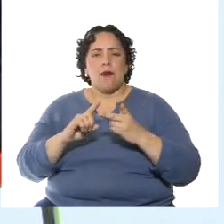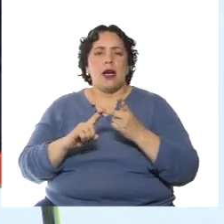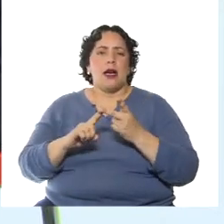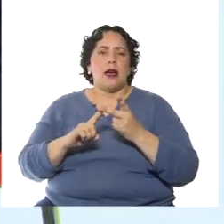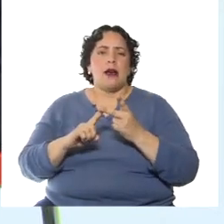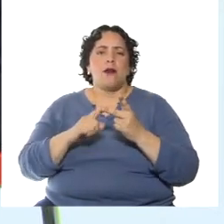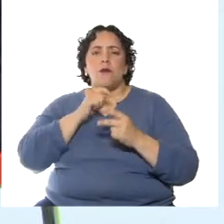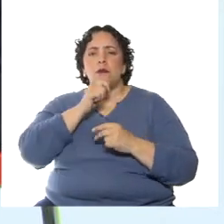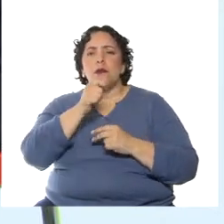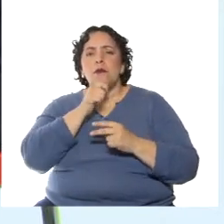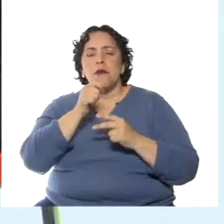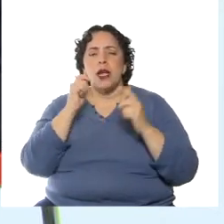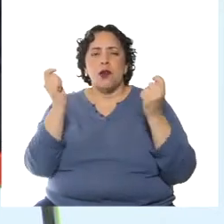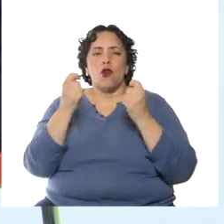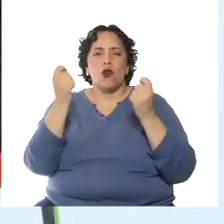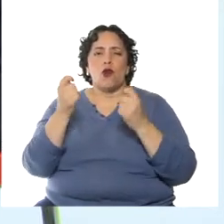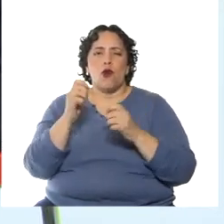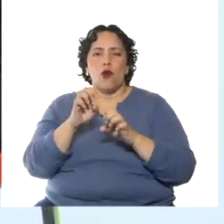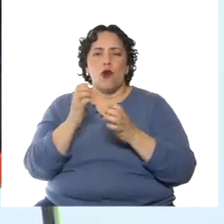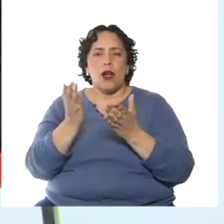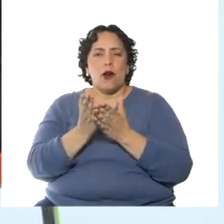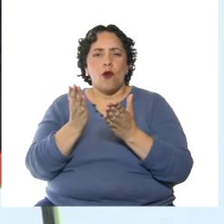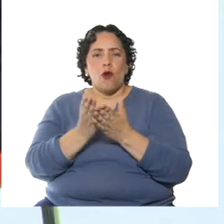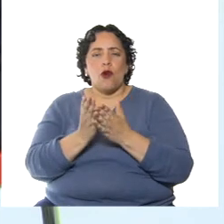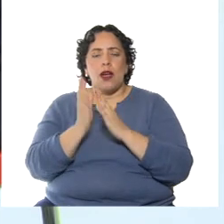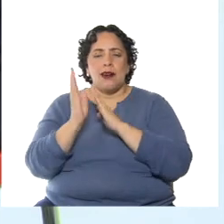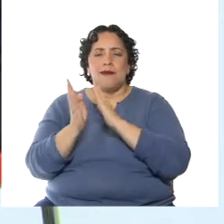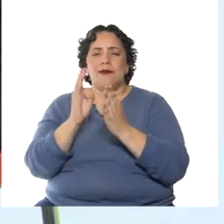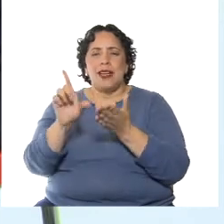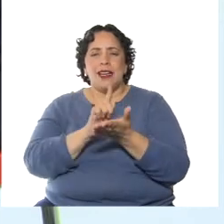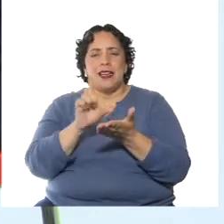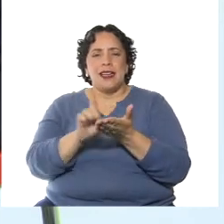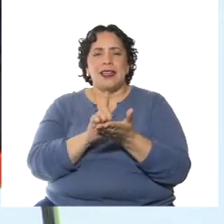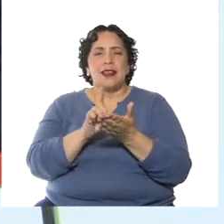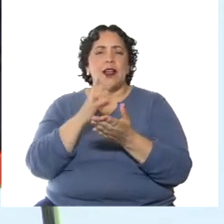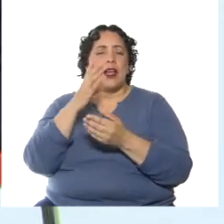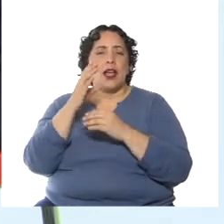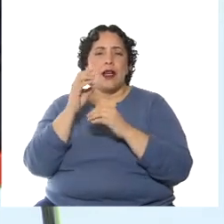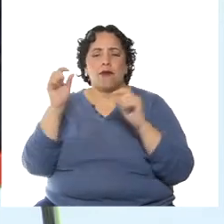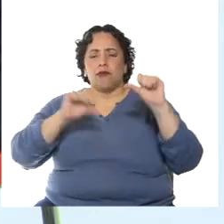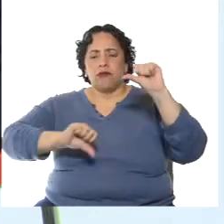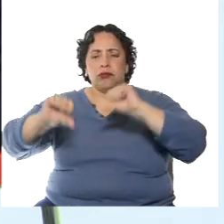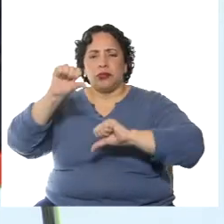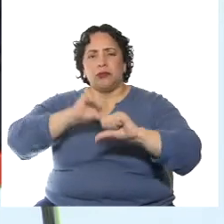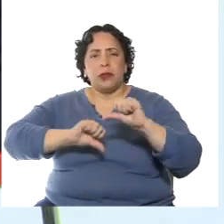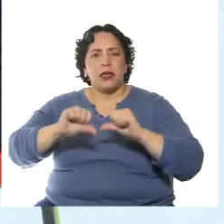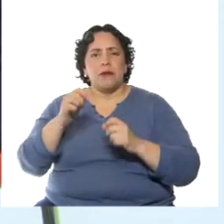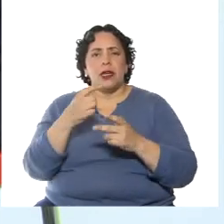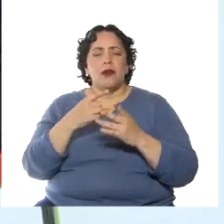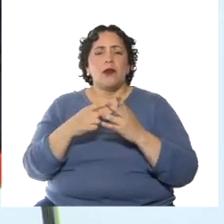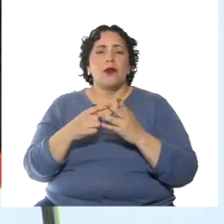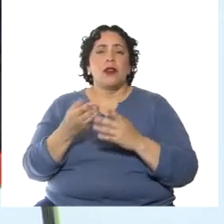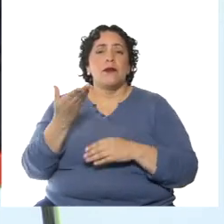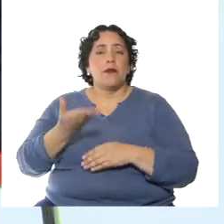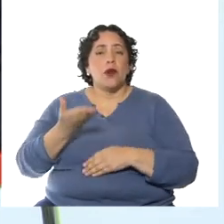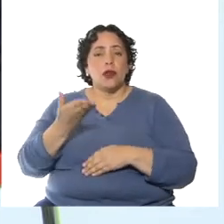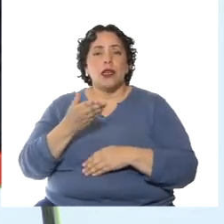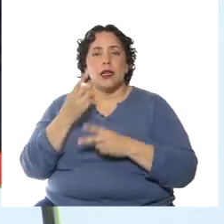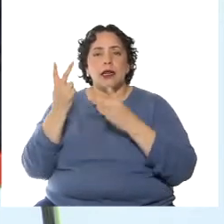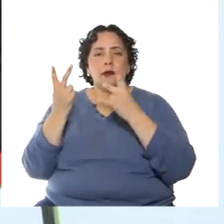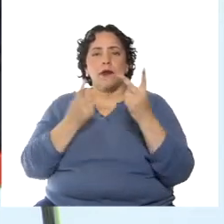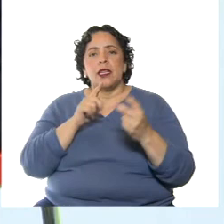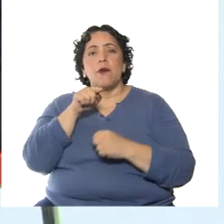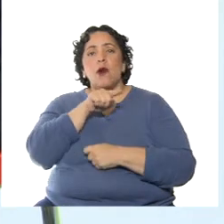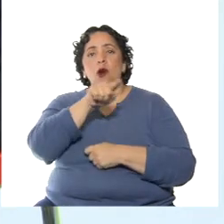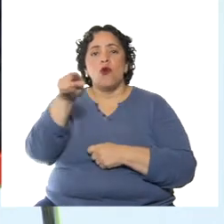dramatizaciones, periódico escolar, colección bicentenaria, experimento y lo más importante, las invitamos a ustedes